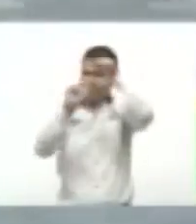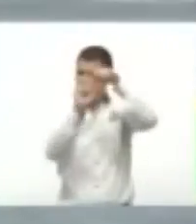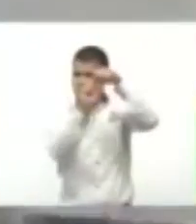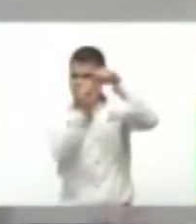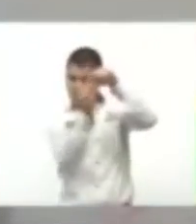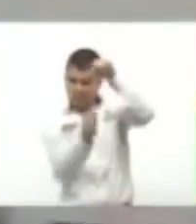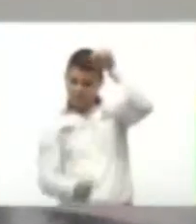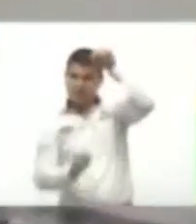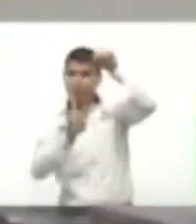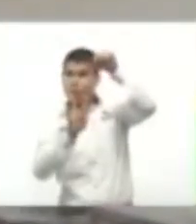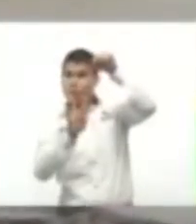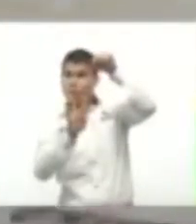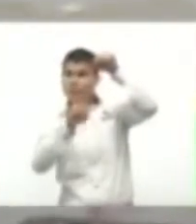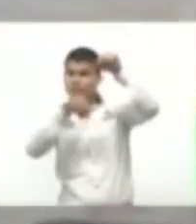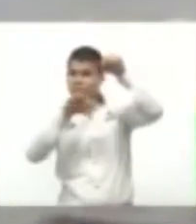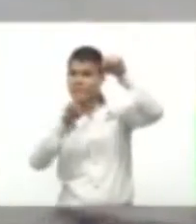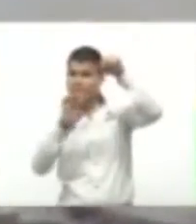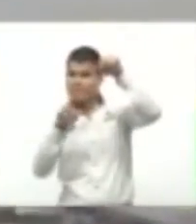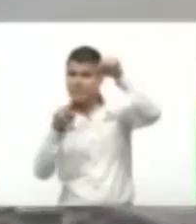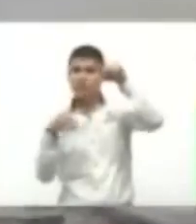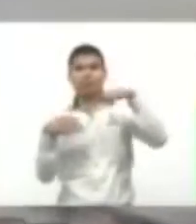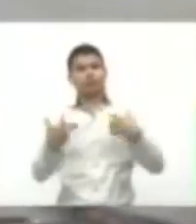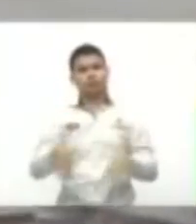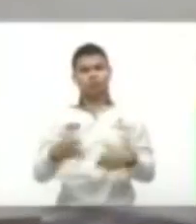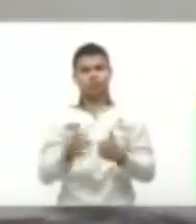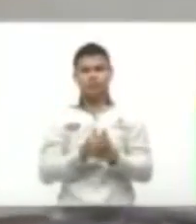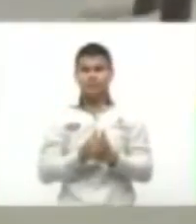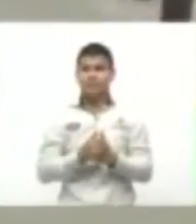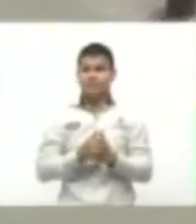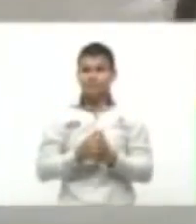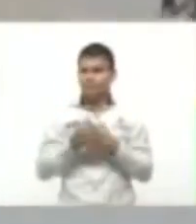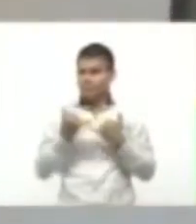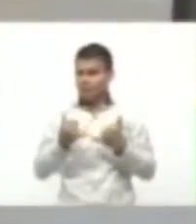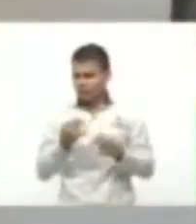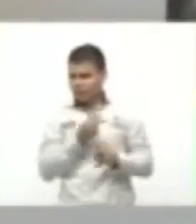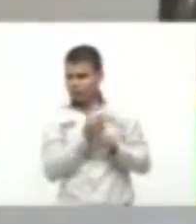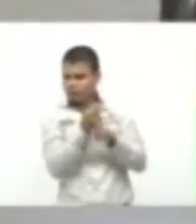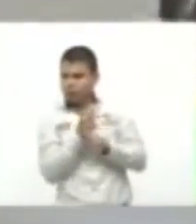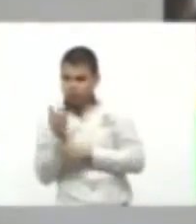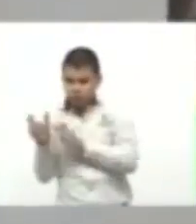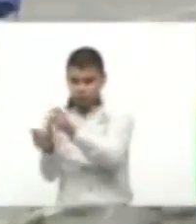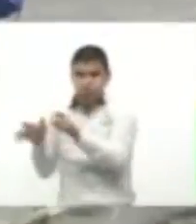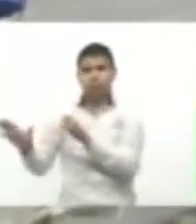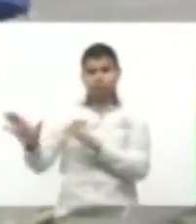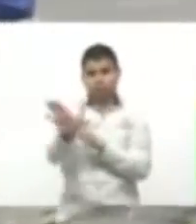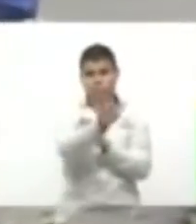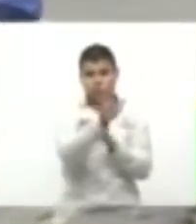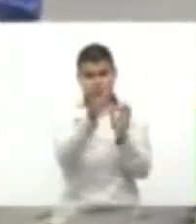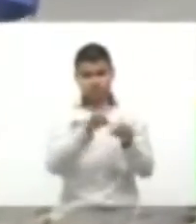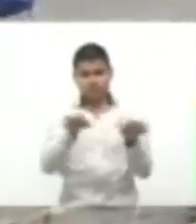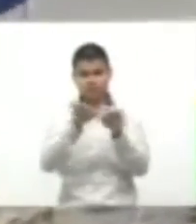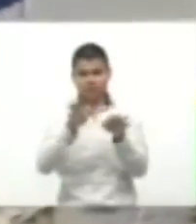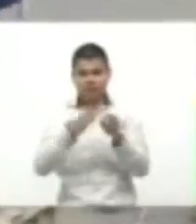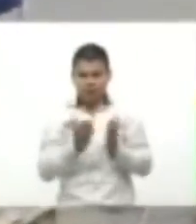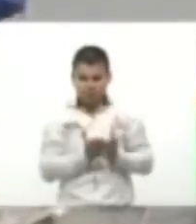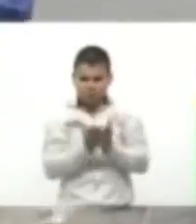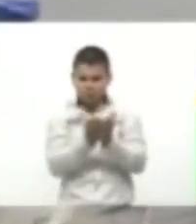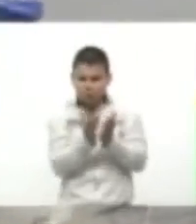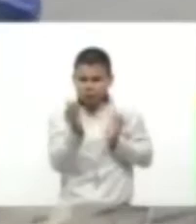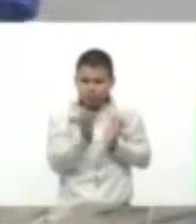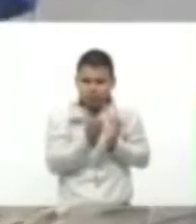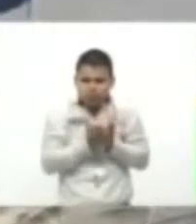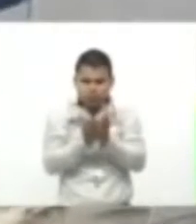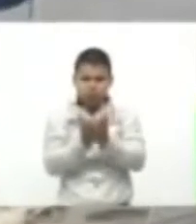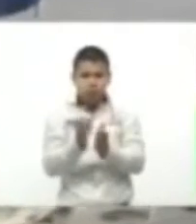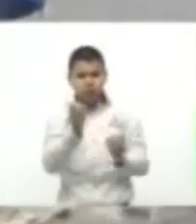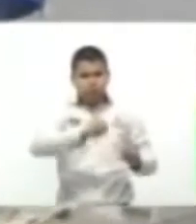la playa. Ante este tipo de fenómenos se deben extremar las medidas de seguridad, también para las embarcaciones menores que se dediquen a